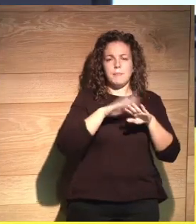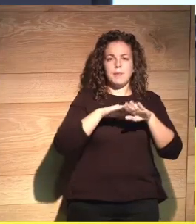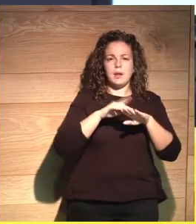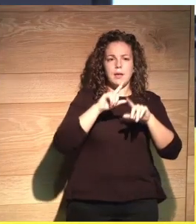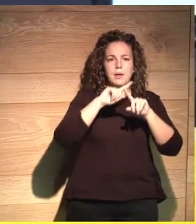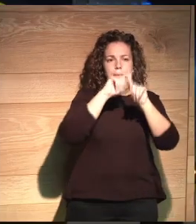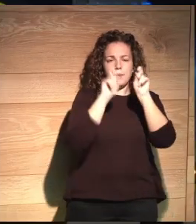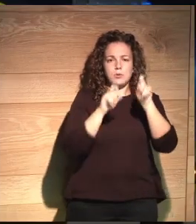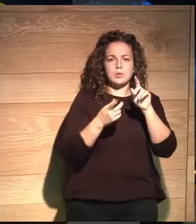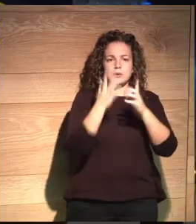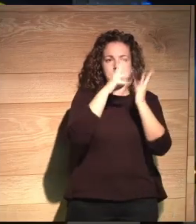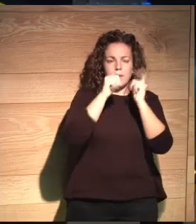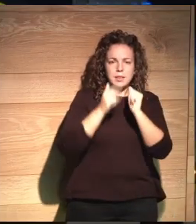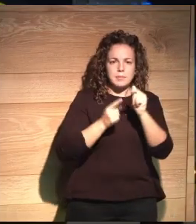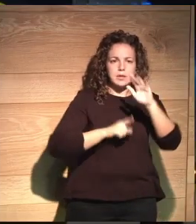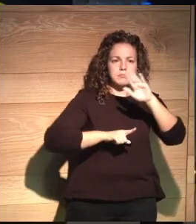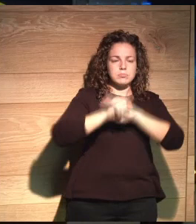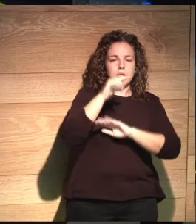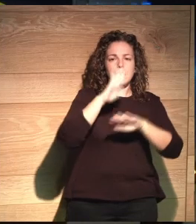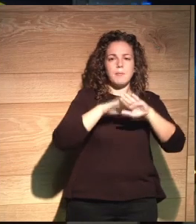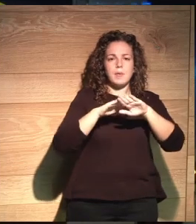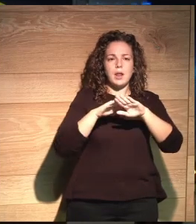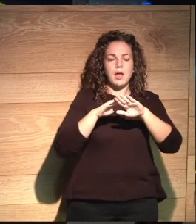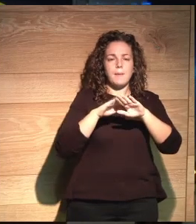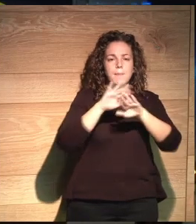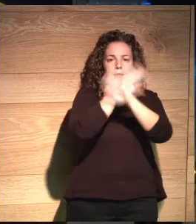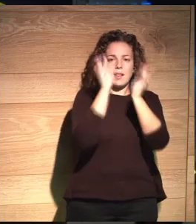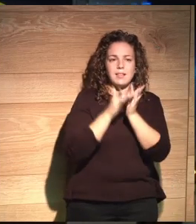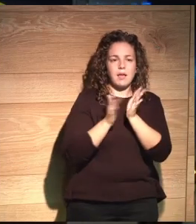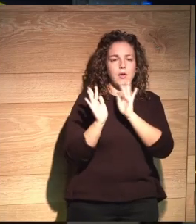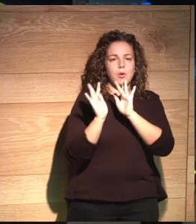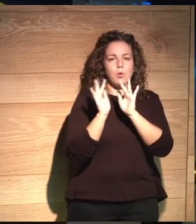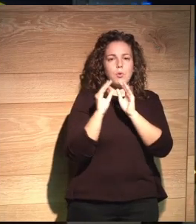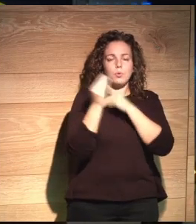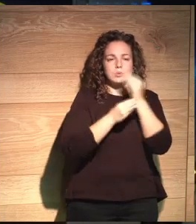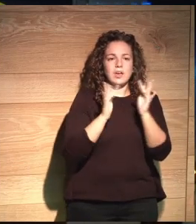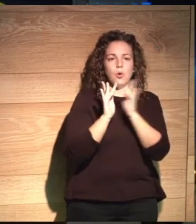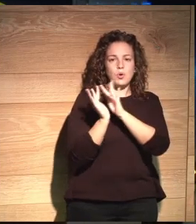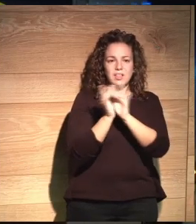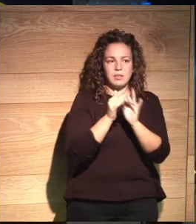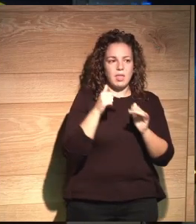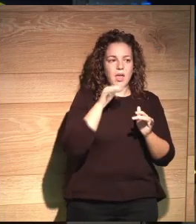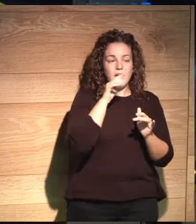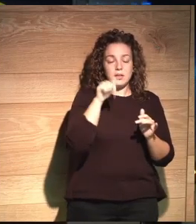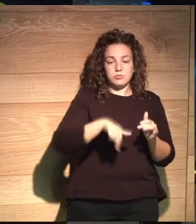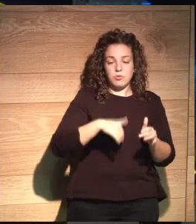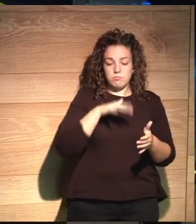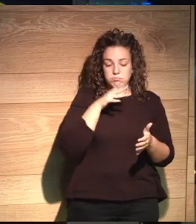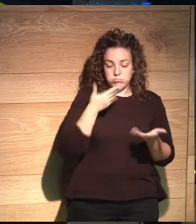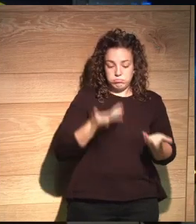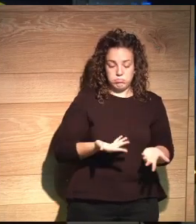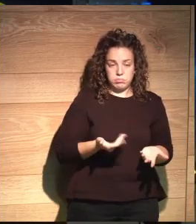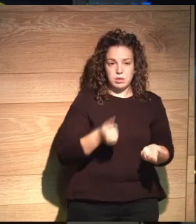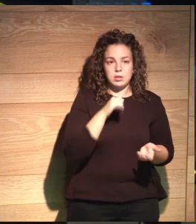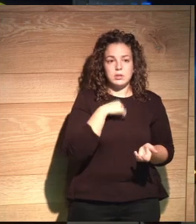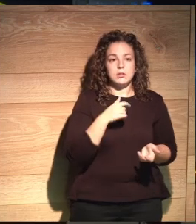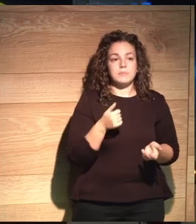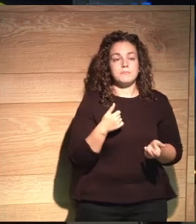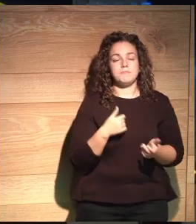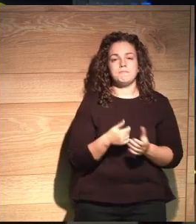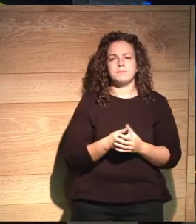tratar de utilizar la conectividad en el planeta cuando lo hicimos esto es más reciente esto es de unos cuantos años más tarde de lo que hemos visto hace un